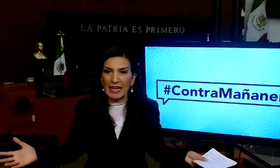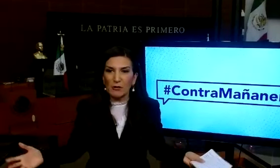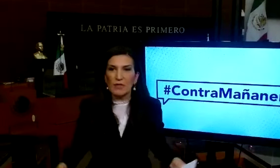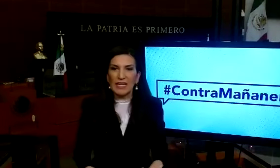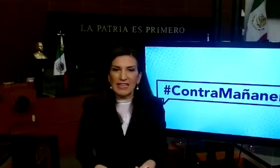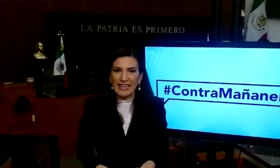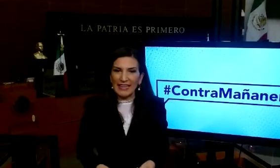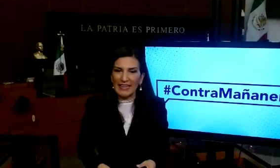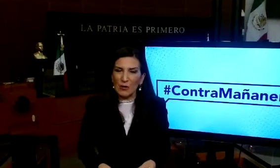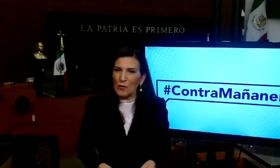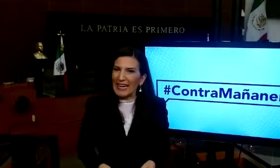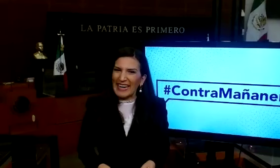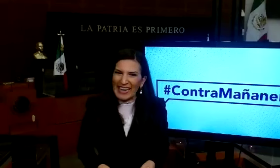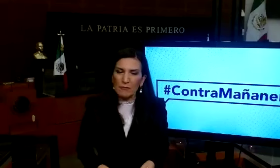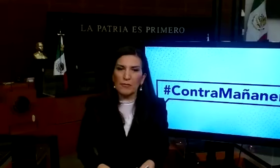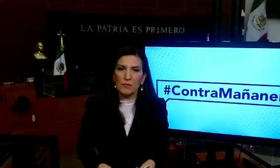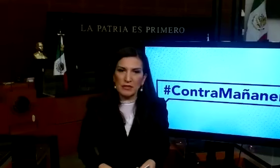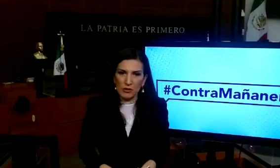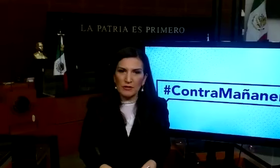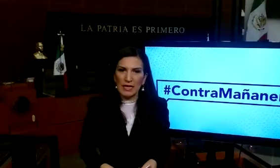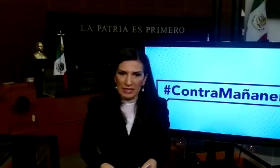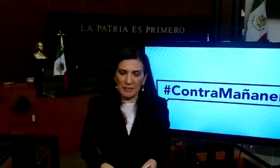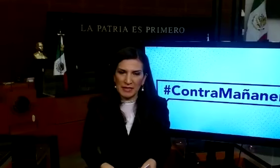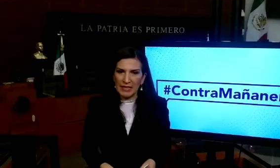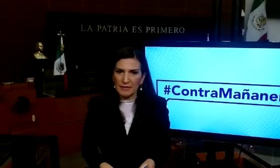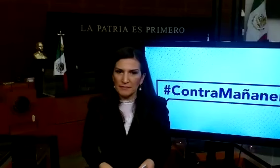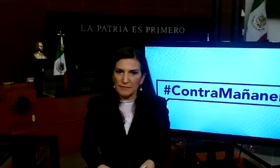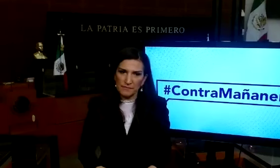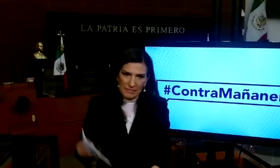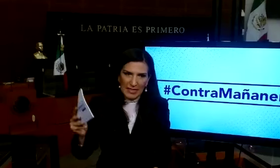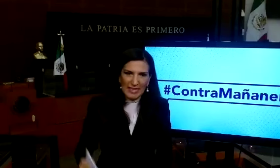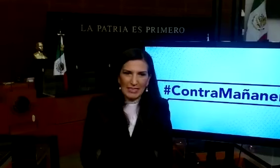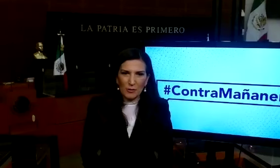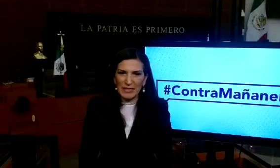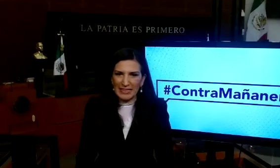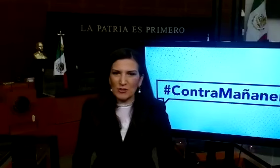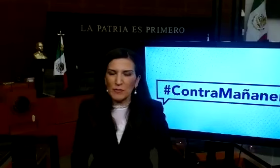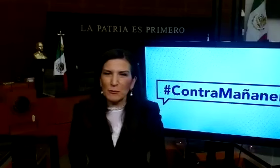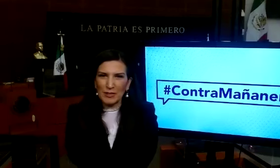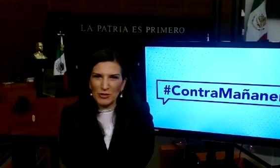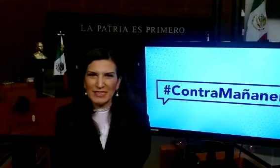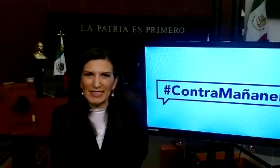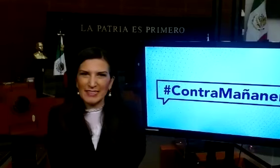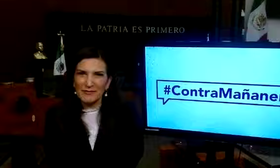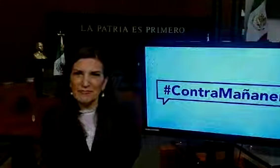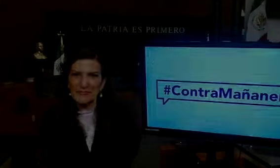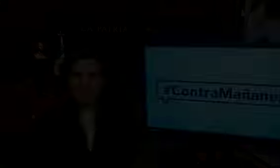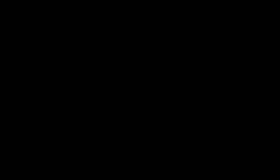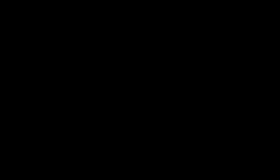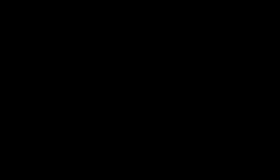es un autoritario y tiene una gran propensión a las mentiras. Estoy pendiente de sus preguntas. Muchas gracias.